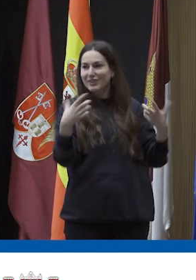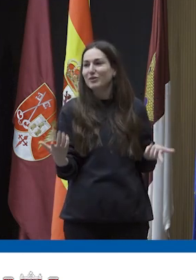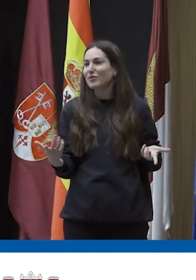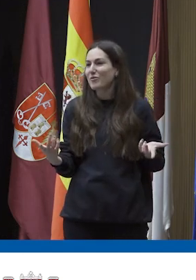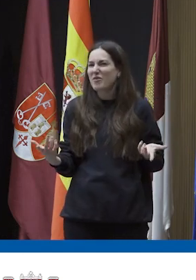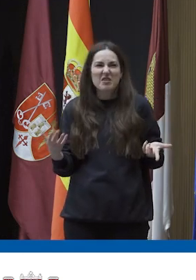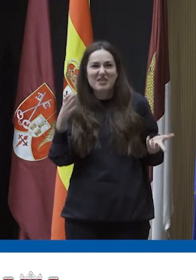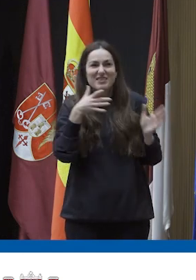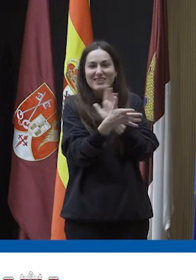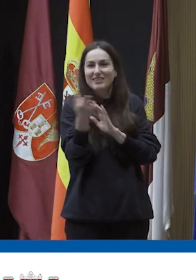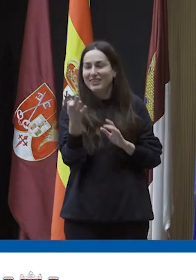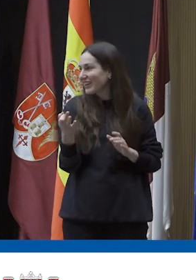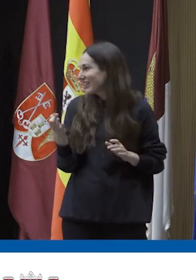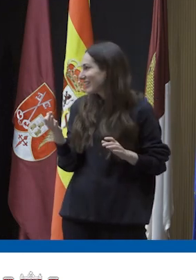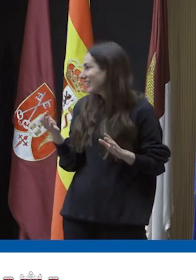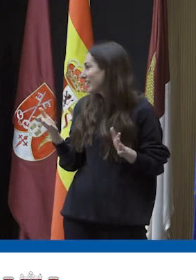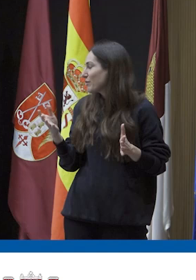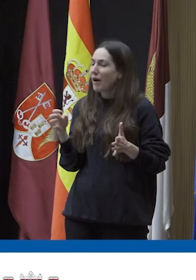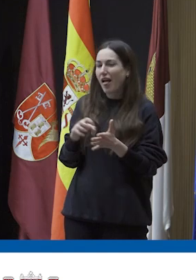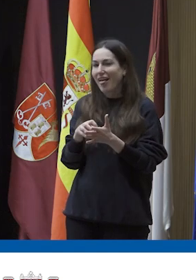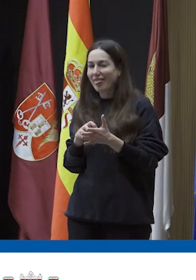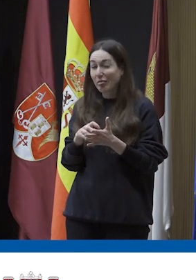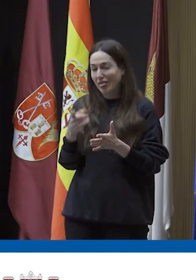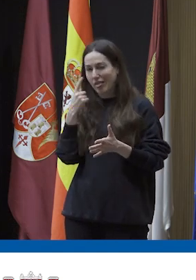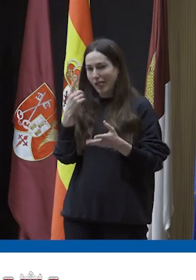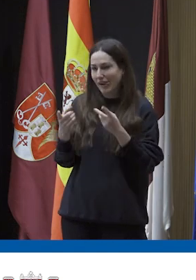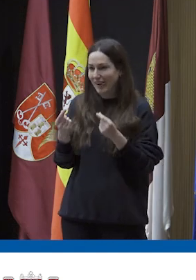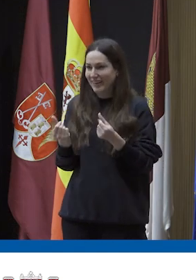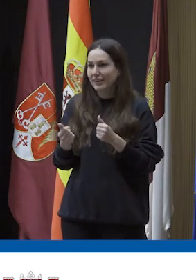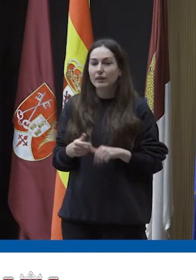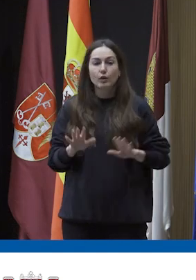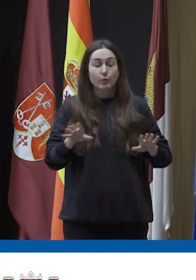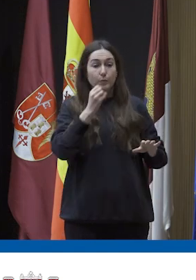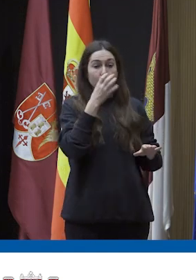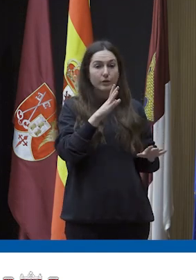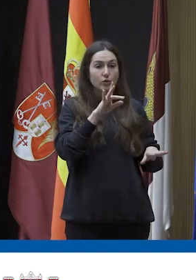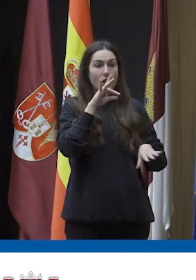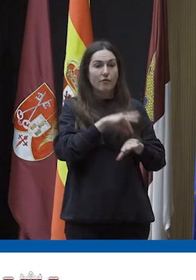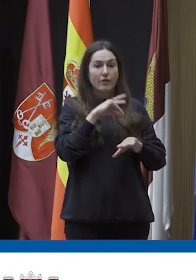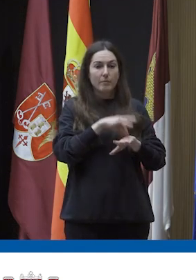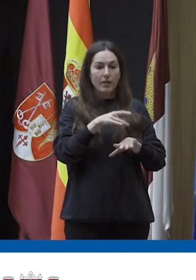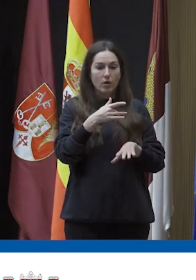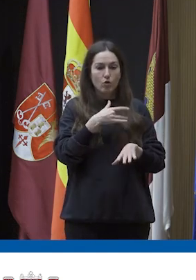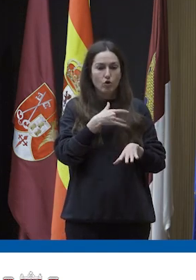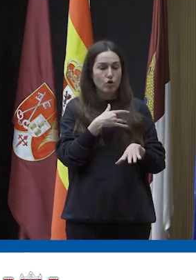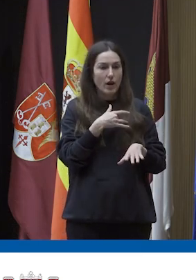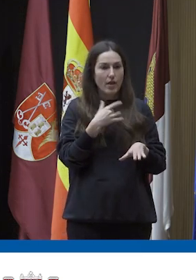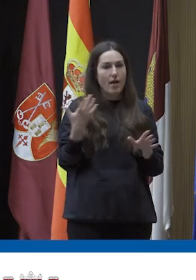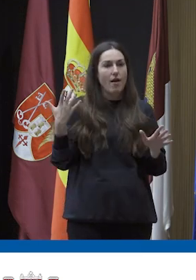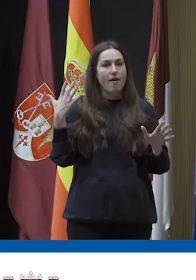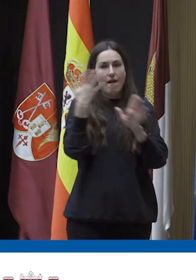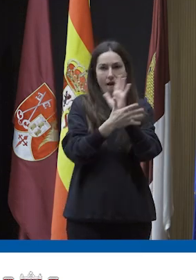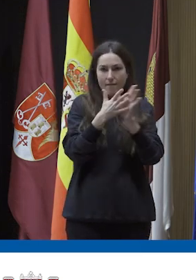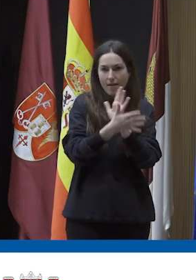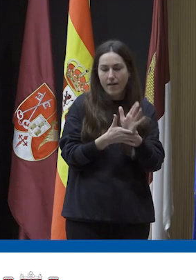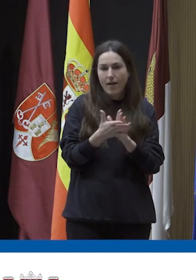de incertidumbre. Bueno, Juan Luján nos hablará de la enfermedad coronaria como ejemplo para